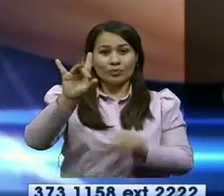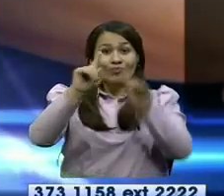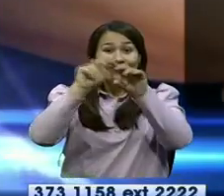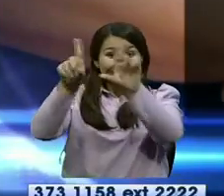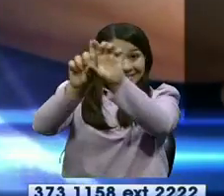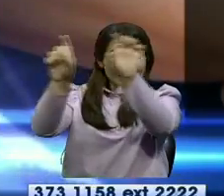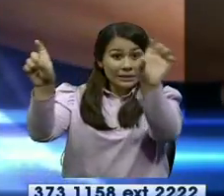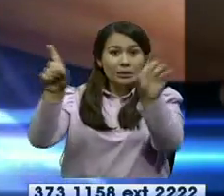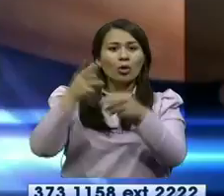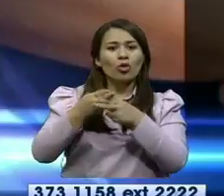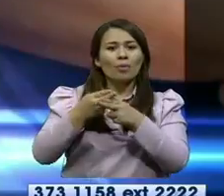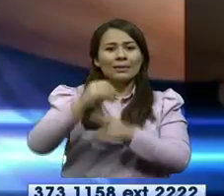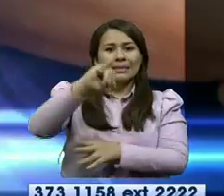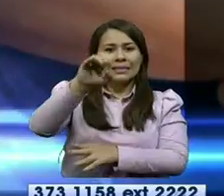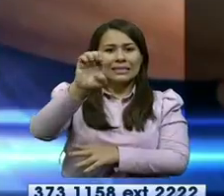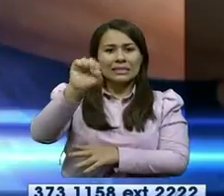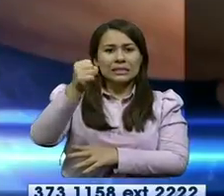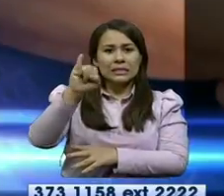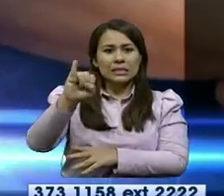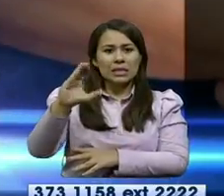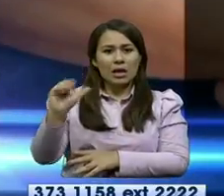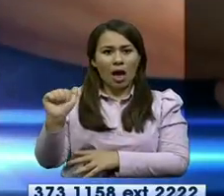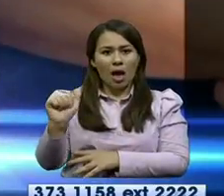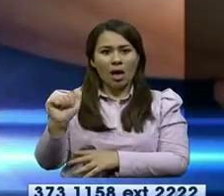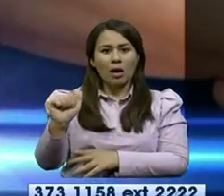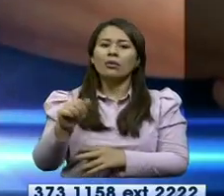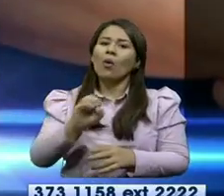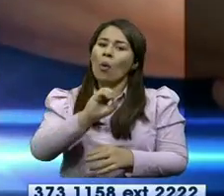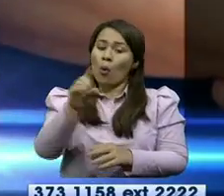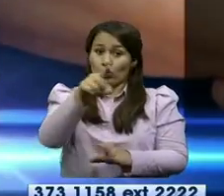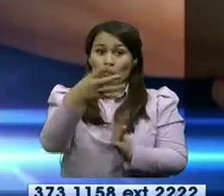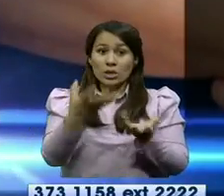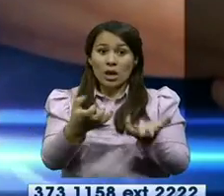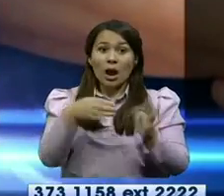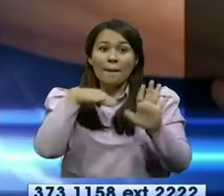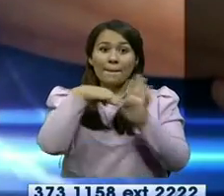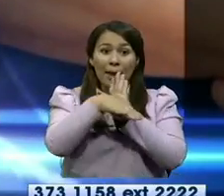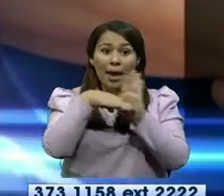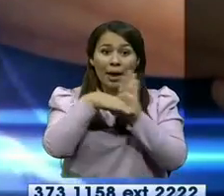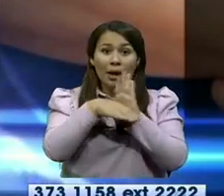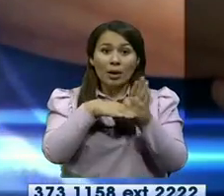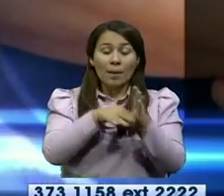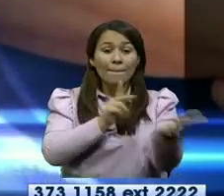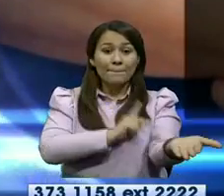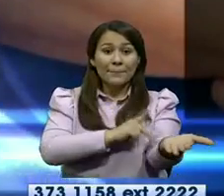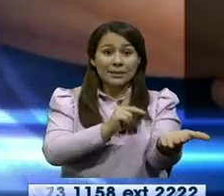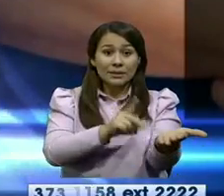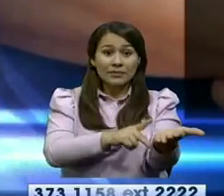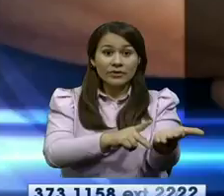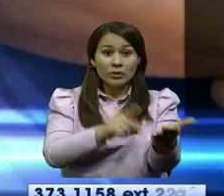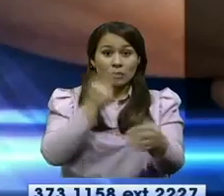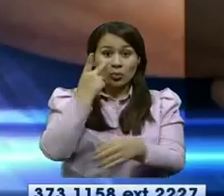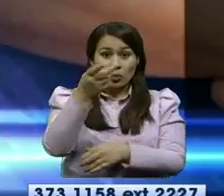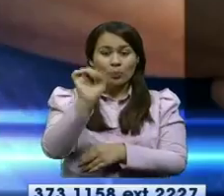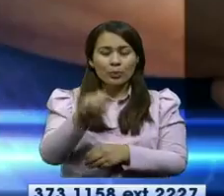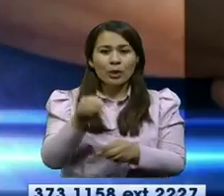095-91-61-548 de Jessica Molineros, o también puede efectuar un depósito en la cuenta del Banco del Pacífico